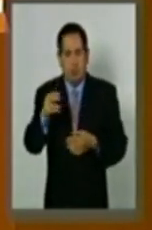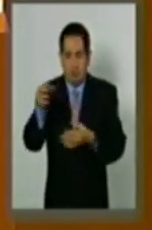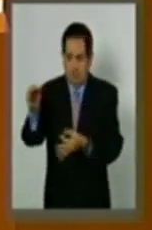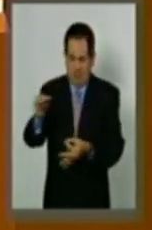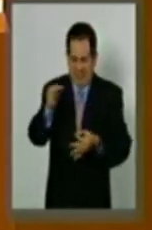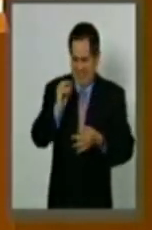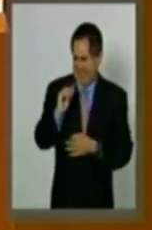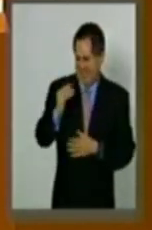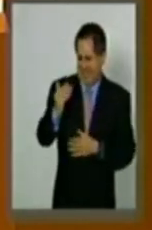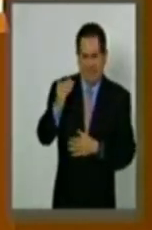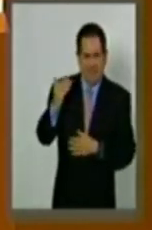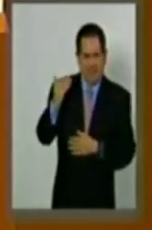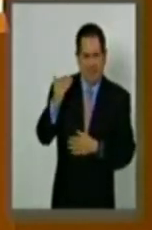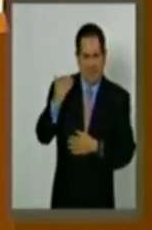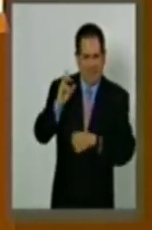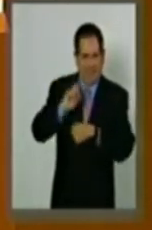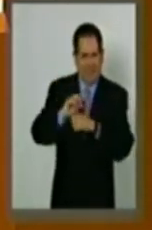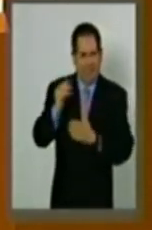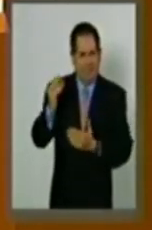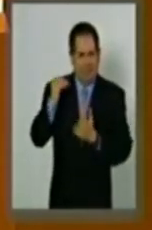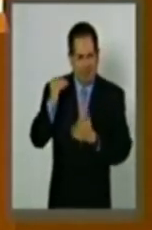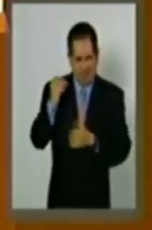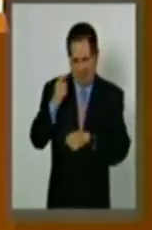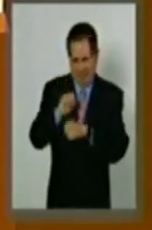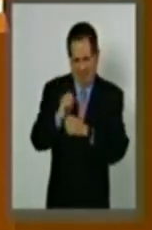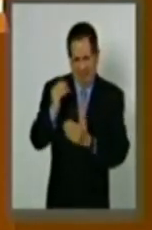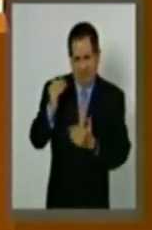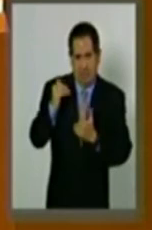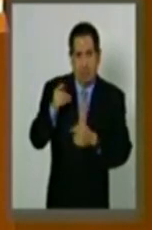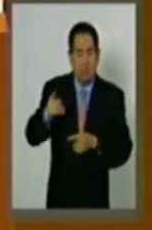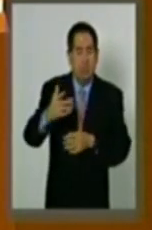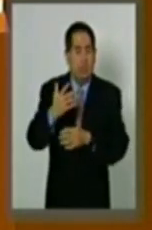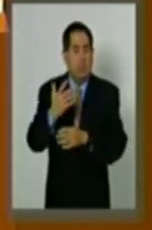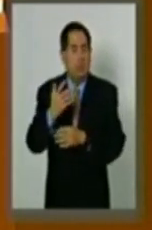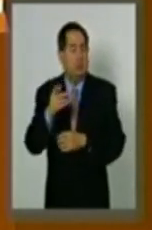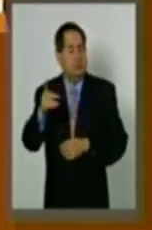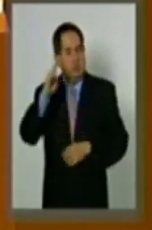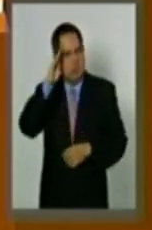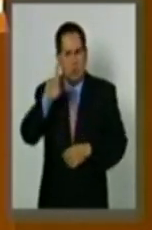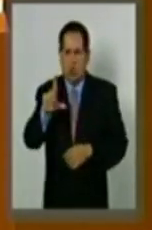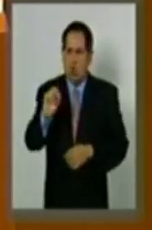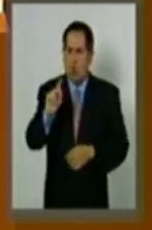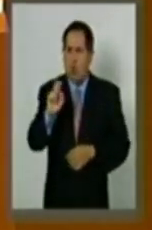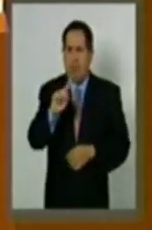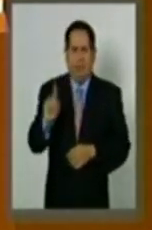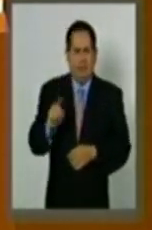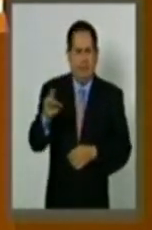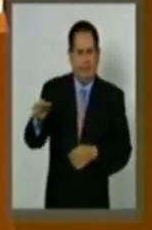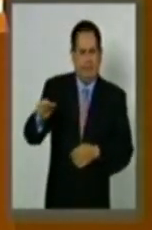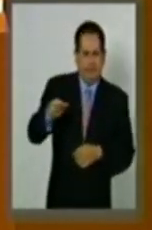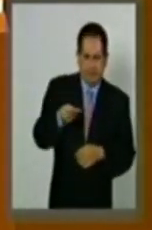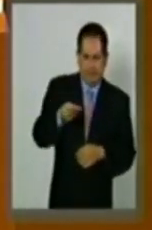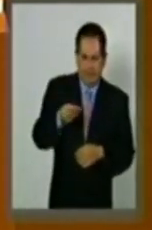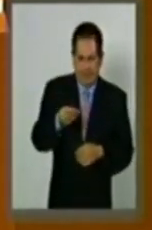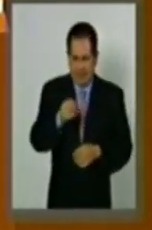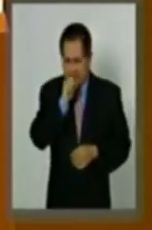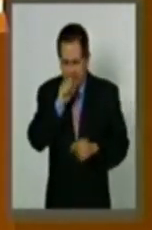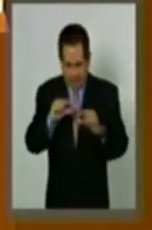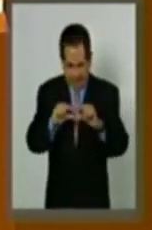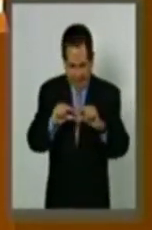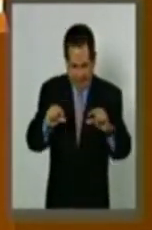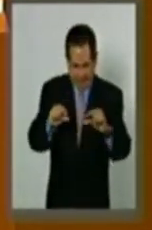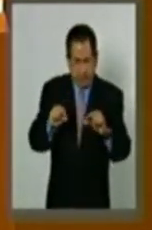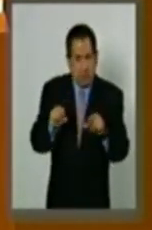presentado hace pocos días o semanas por el señor López, en un fragmento que